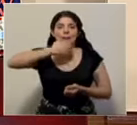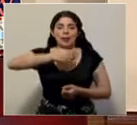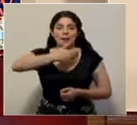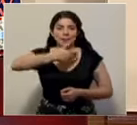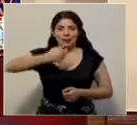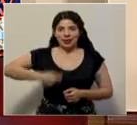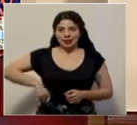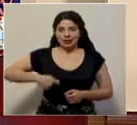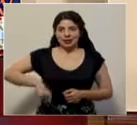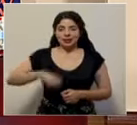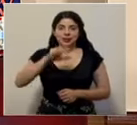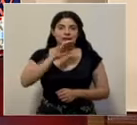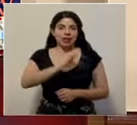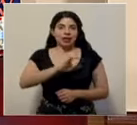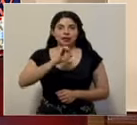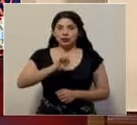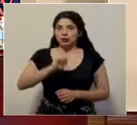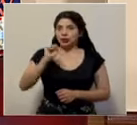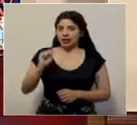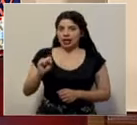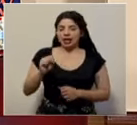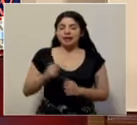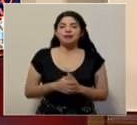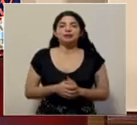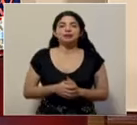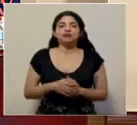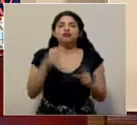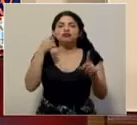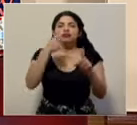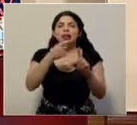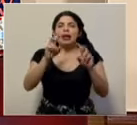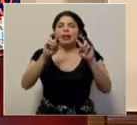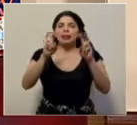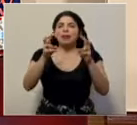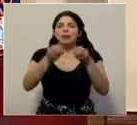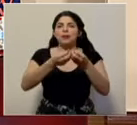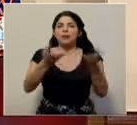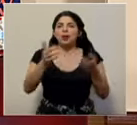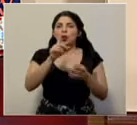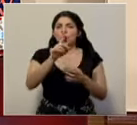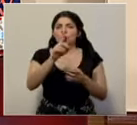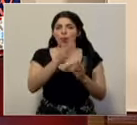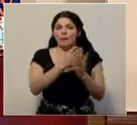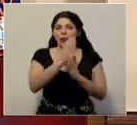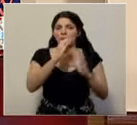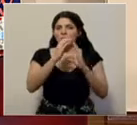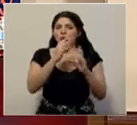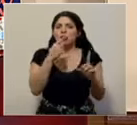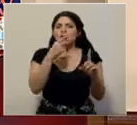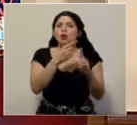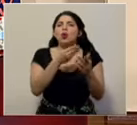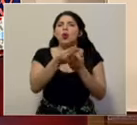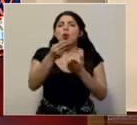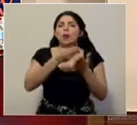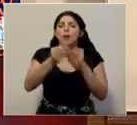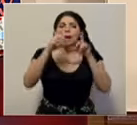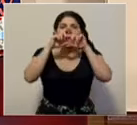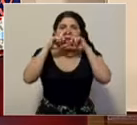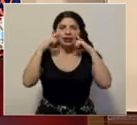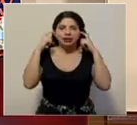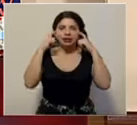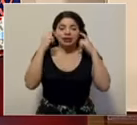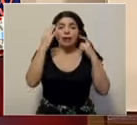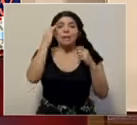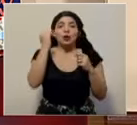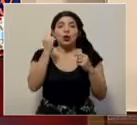presidente ejecutivo de la Caja Costarricense de Seguro Social, al tema publicado por un medio de comunicación sobre compra de mascarillas, dado